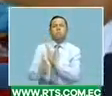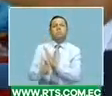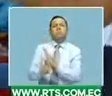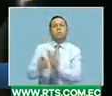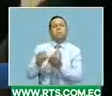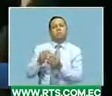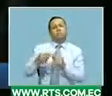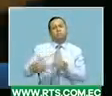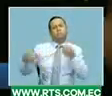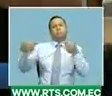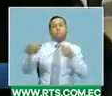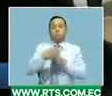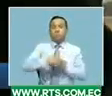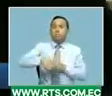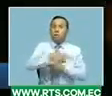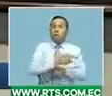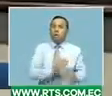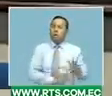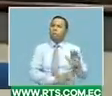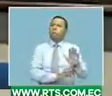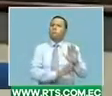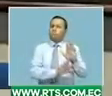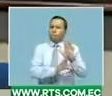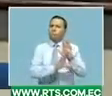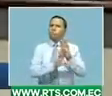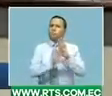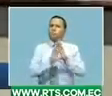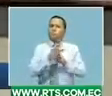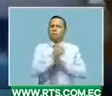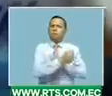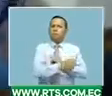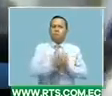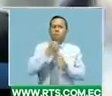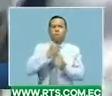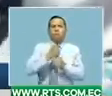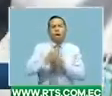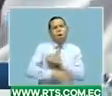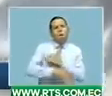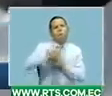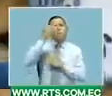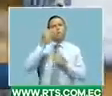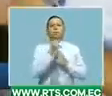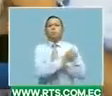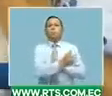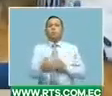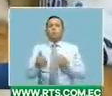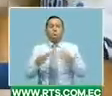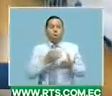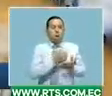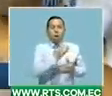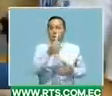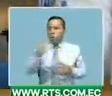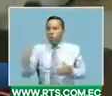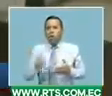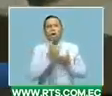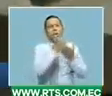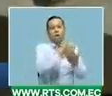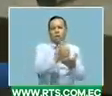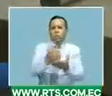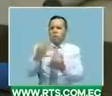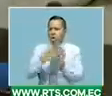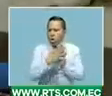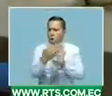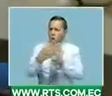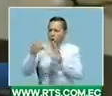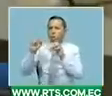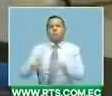propios emprendimientos y ayudan a otras mujeres a vencer sus miedos. Los detalles este miércoles a las 22 horas en la noticia